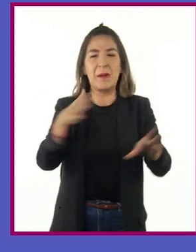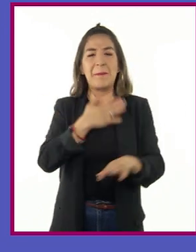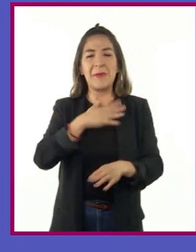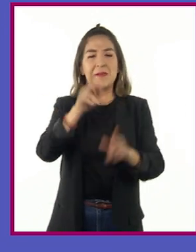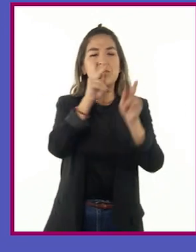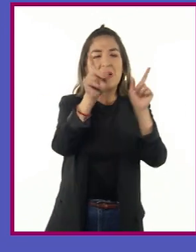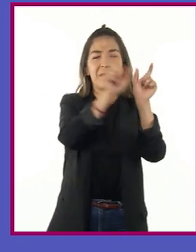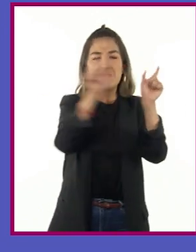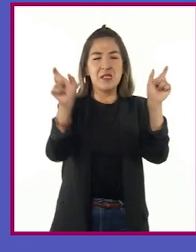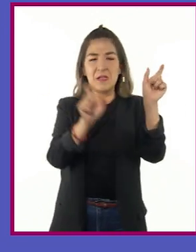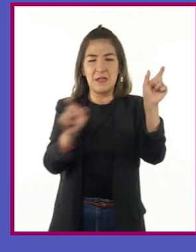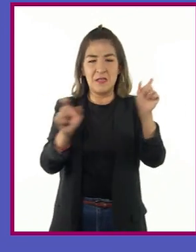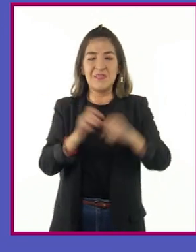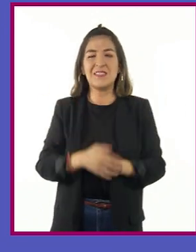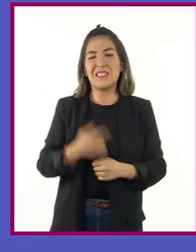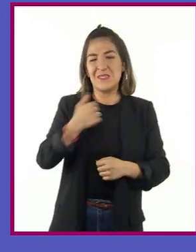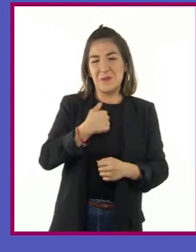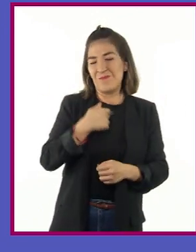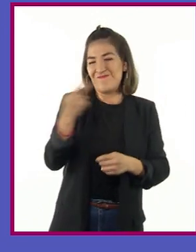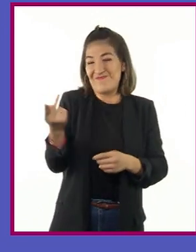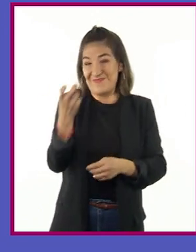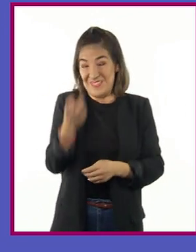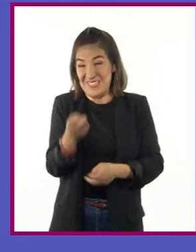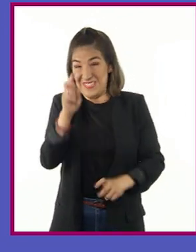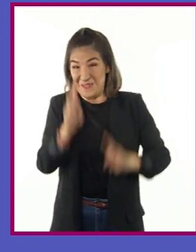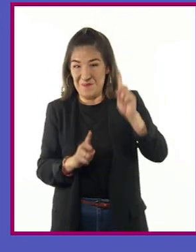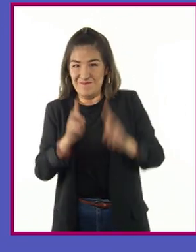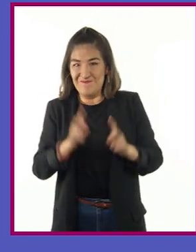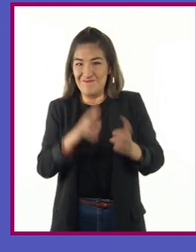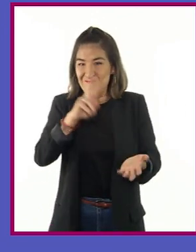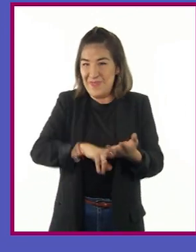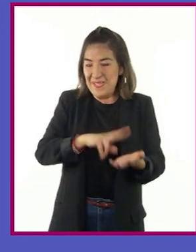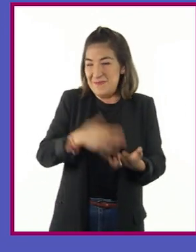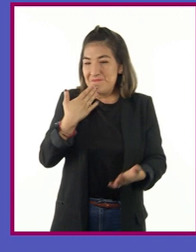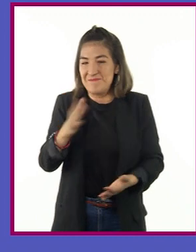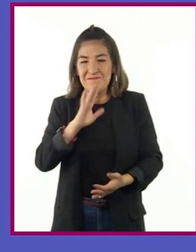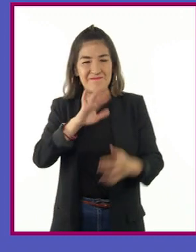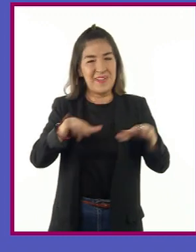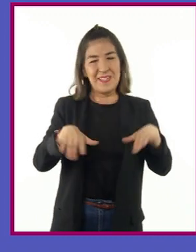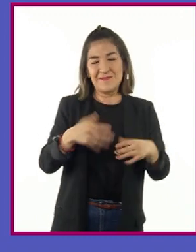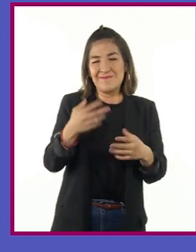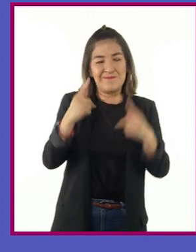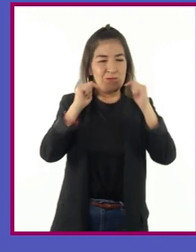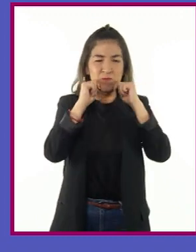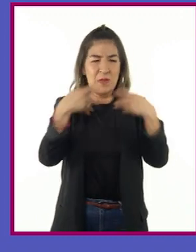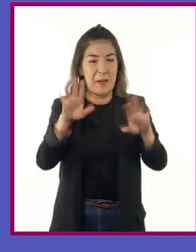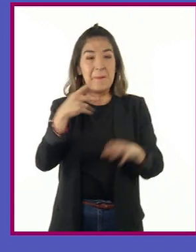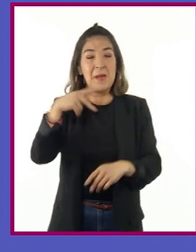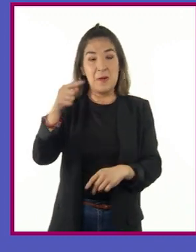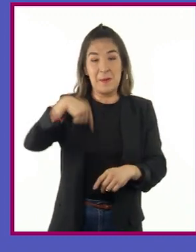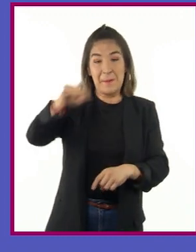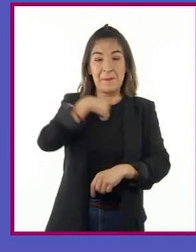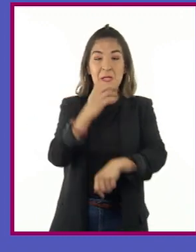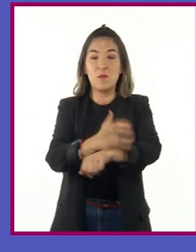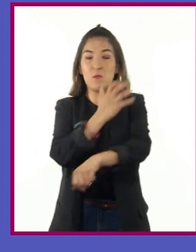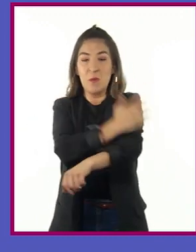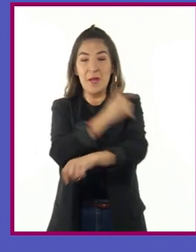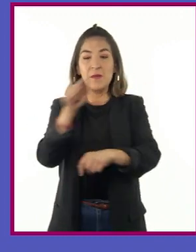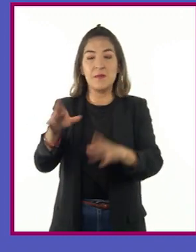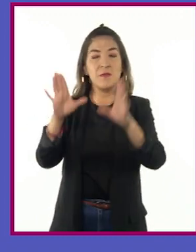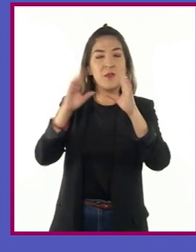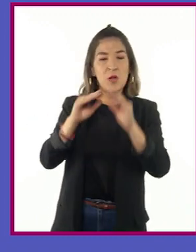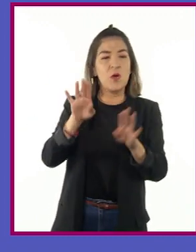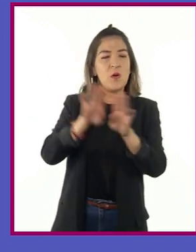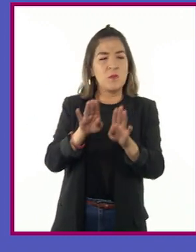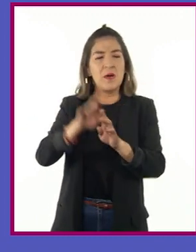volumen. Dudo mucho de su valor, pero en el tiempo en que recibía ataques de mis compañeros de profesión, vino